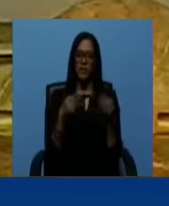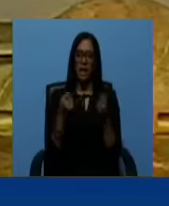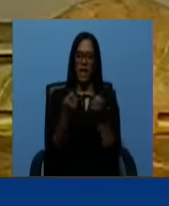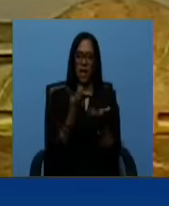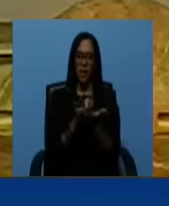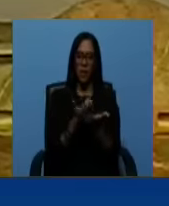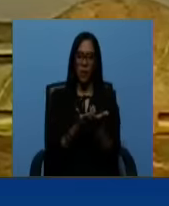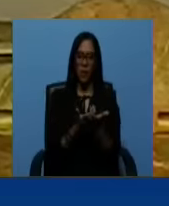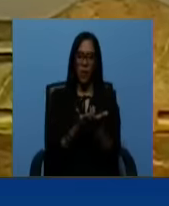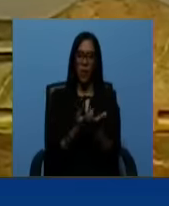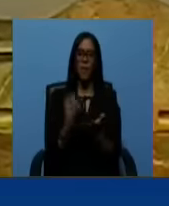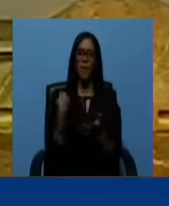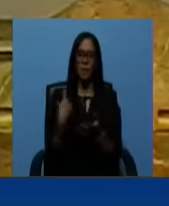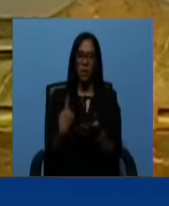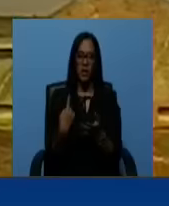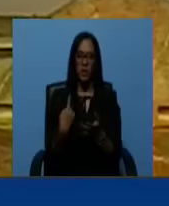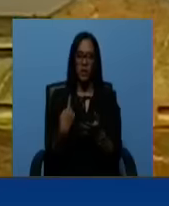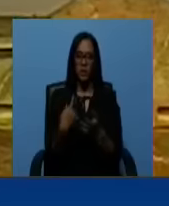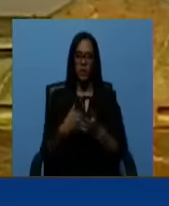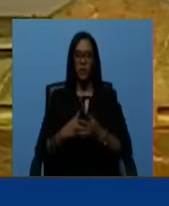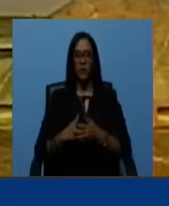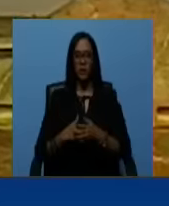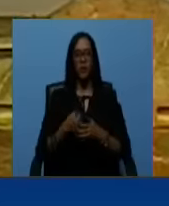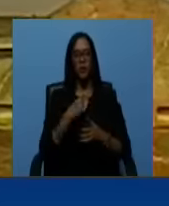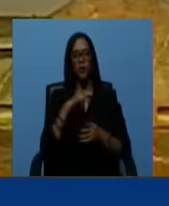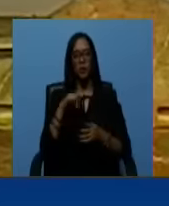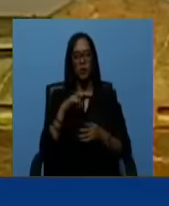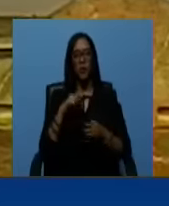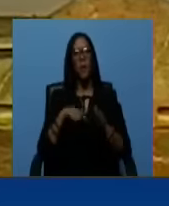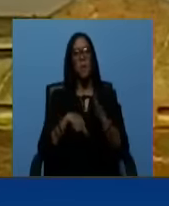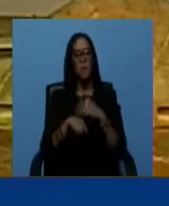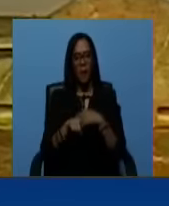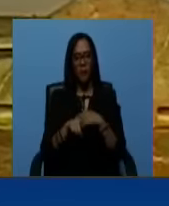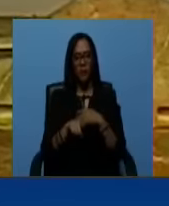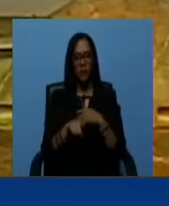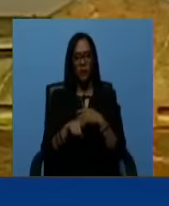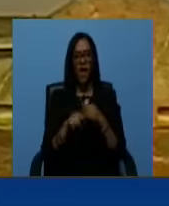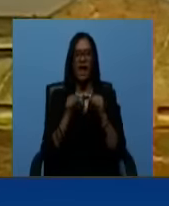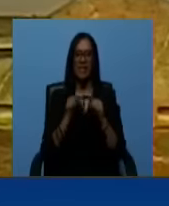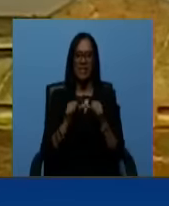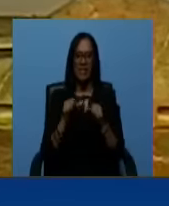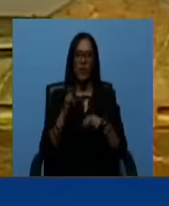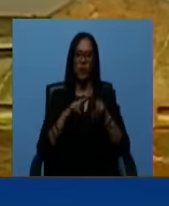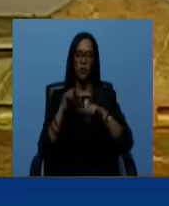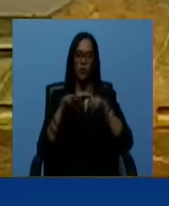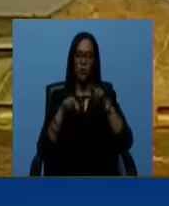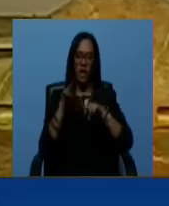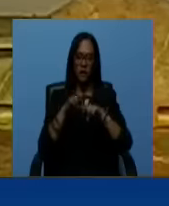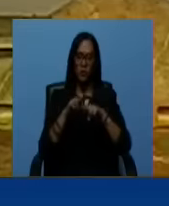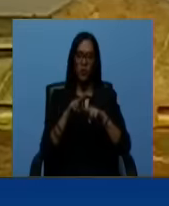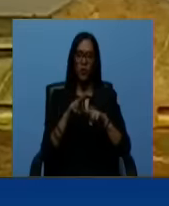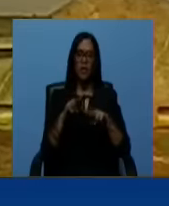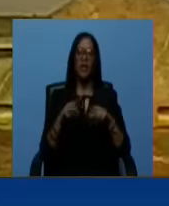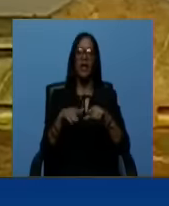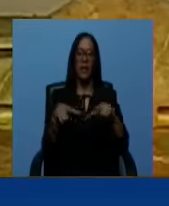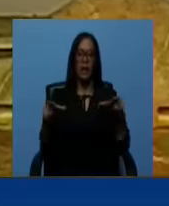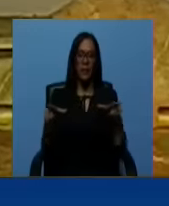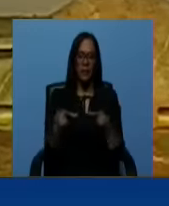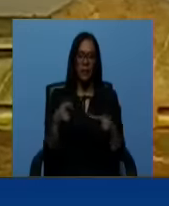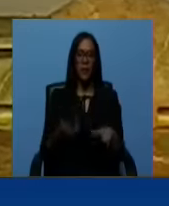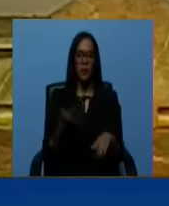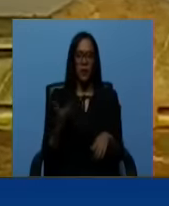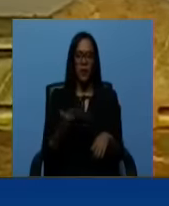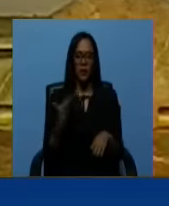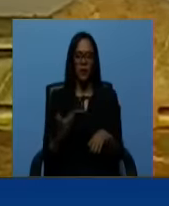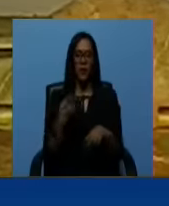economía priorizados, nosotros vamos a seguir construyendo círculos virtuosos